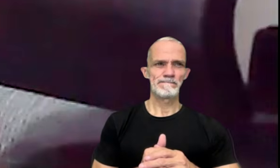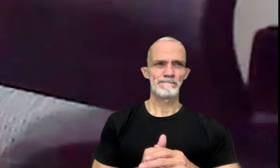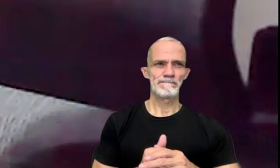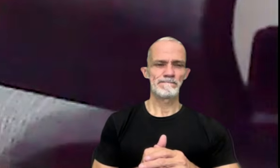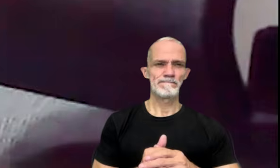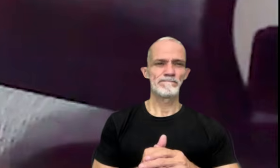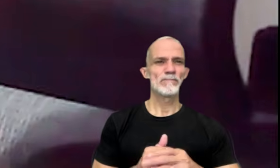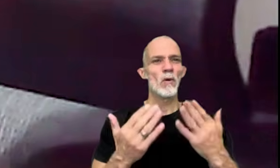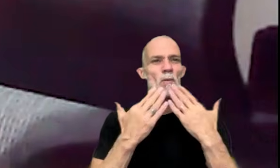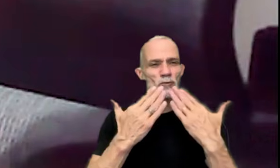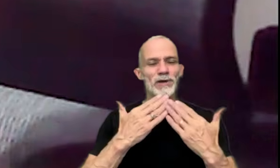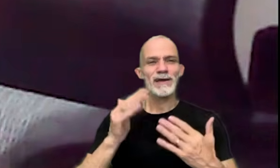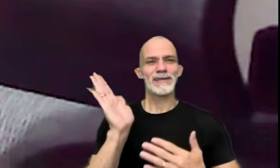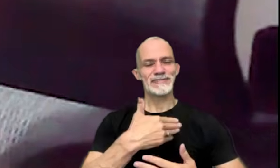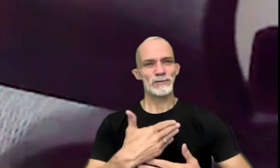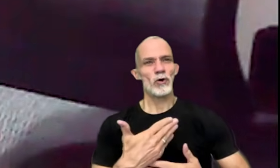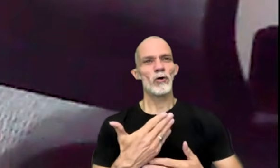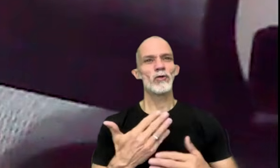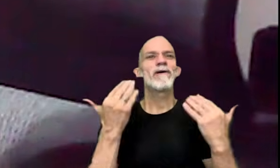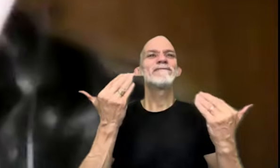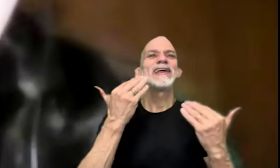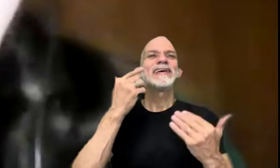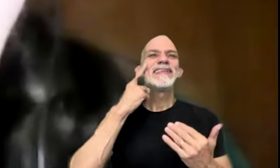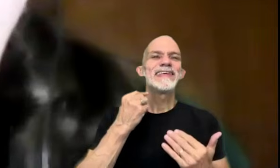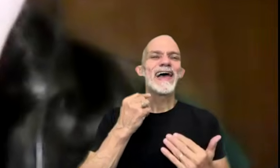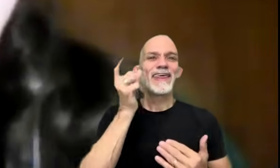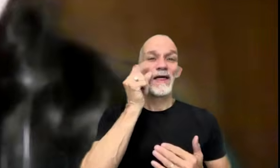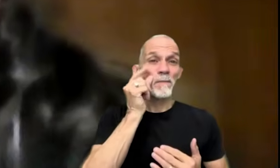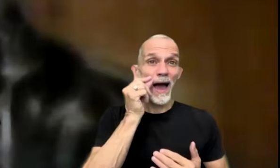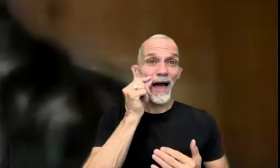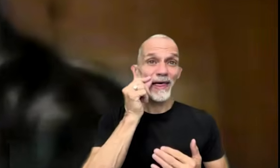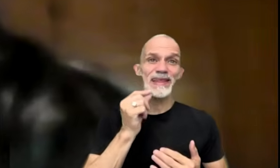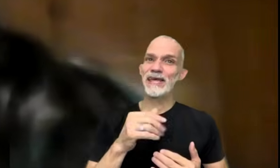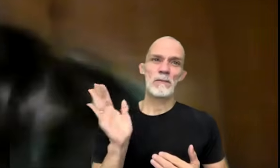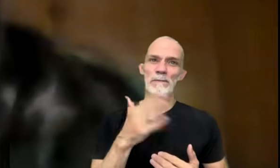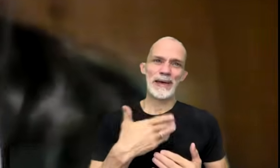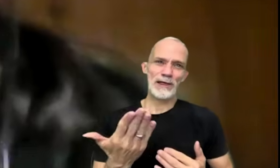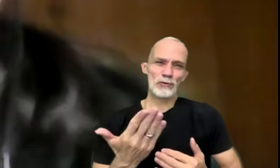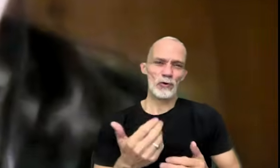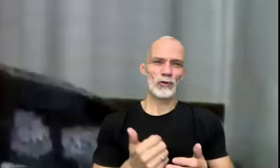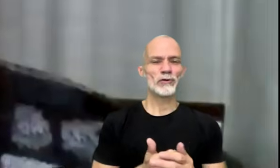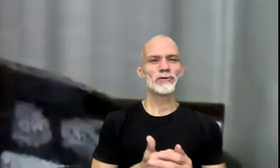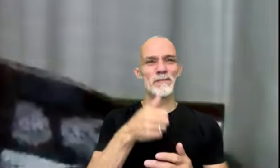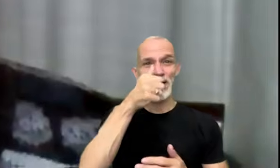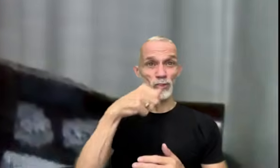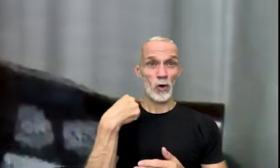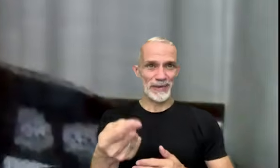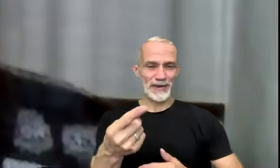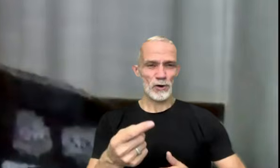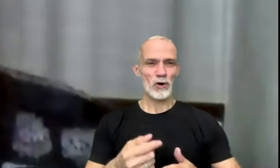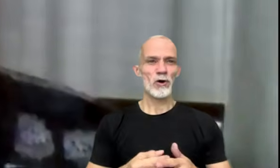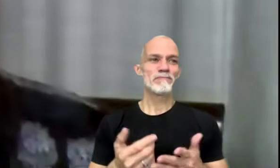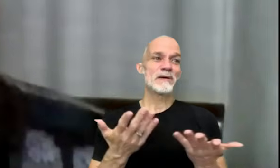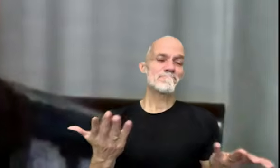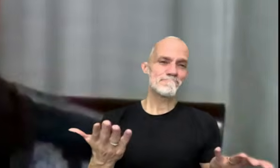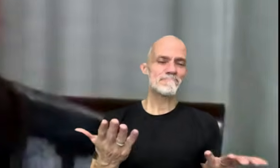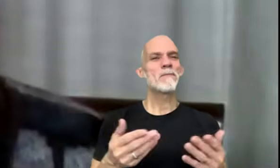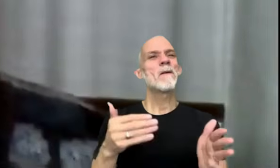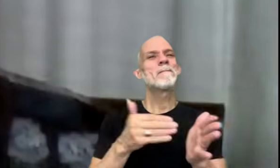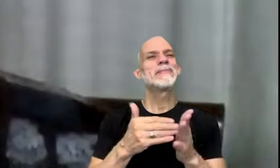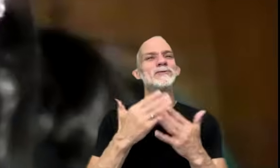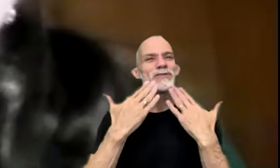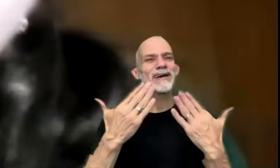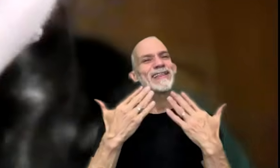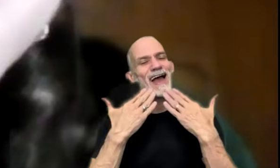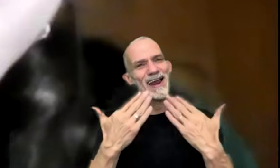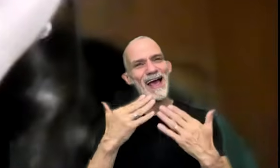Bueno, Bueno, muchas gracias a todos. Feliz Día del Padre para vamos a este hacer. domingo. Y bueno, 1.000.000